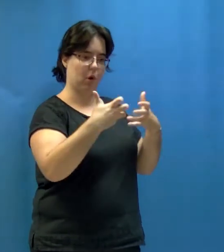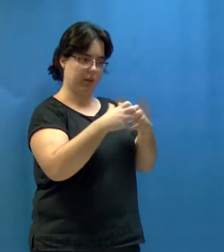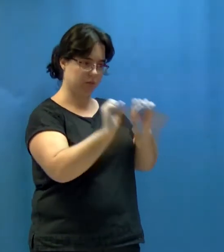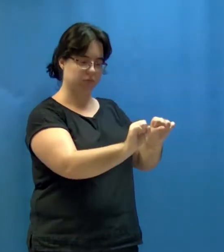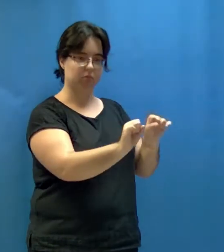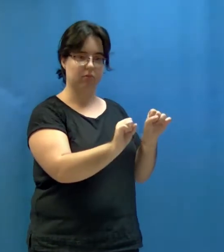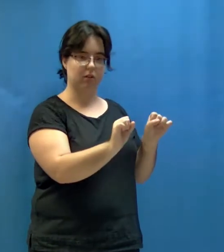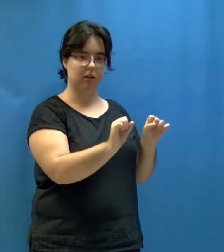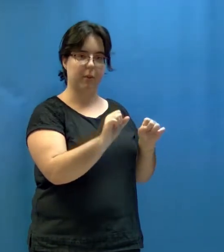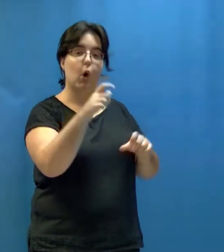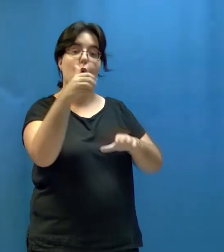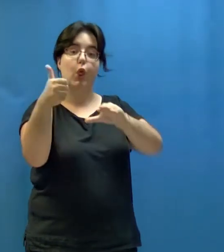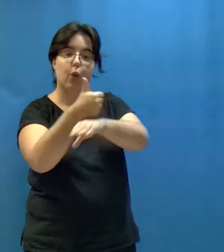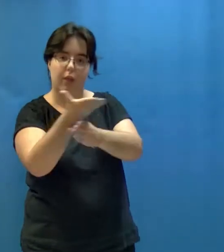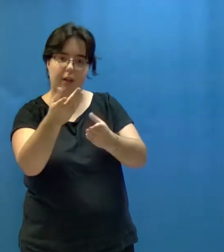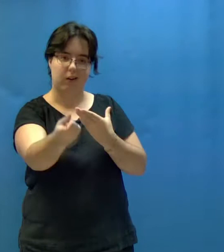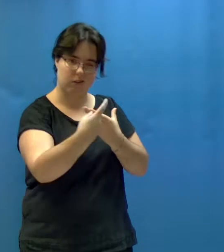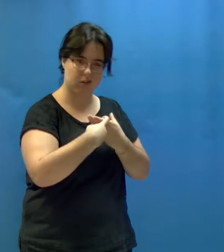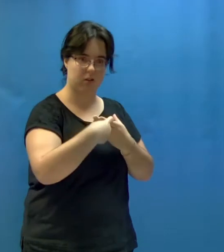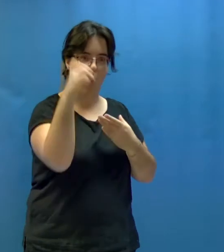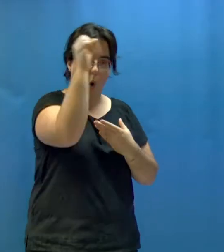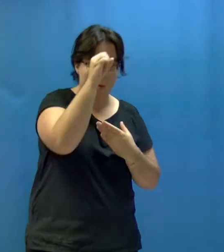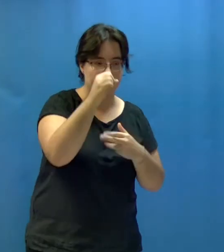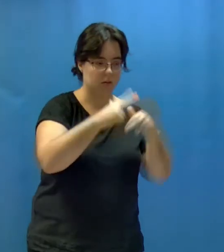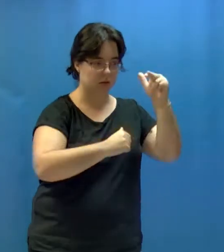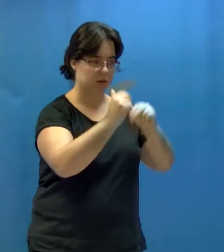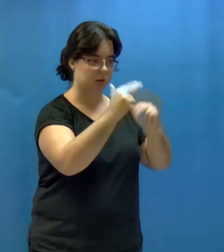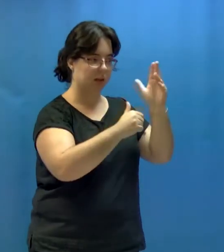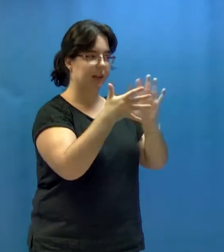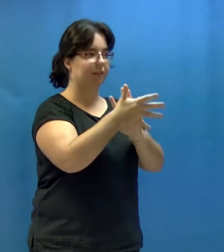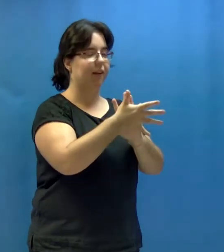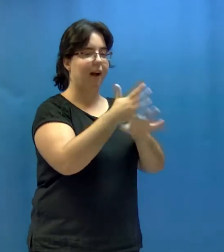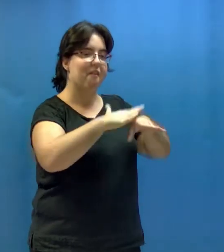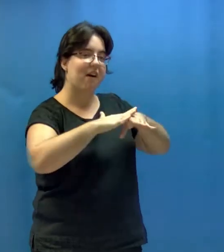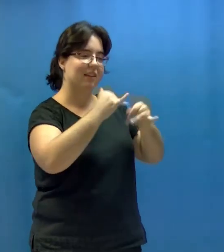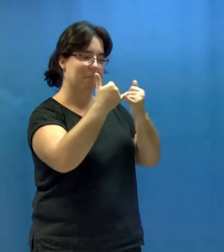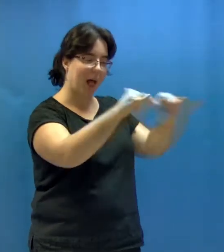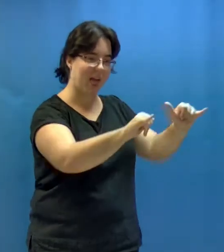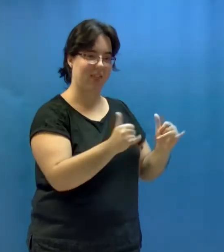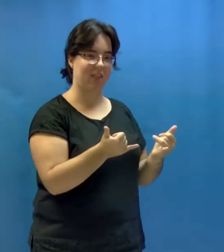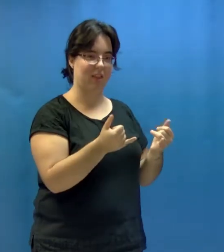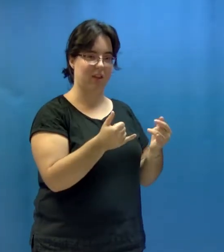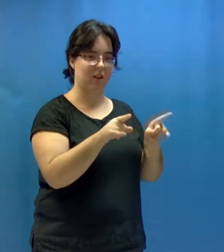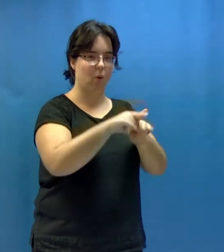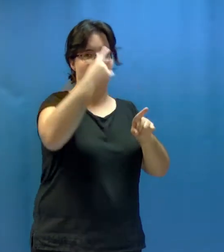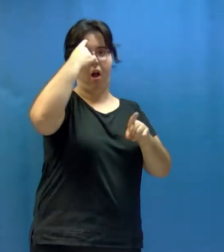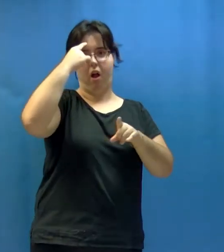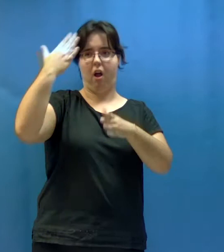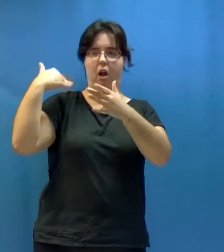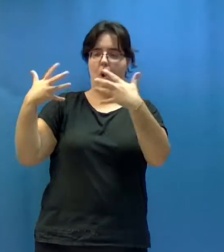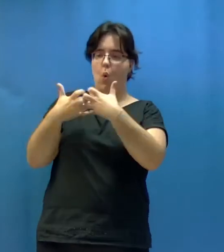la ciutadania, consensuat i construït sobre un jaç de pau i no sobre la sang dels que van lluitar per la llibertat.